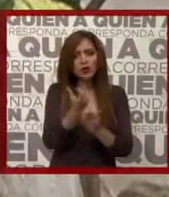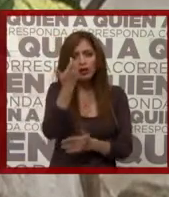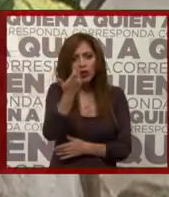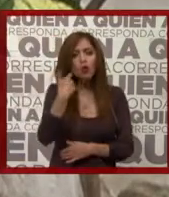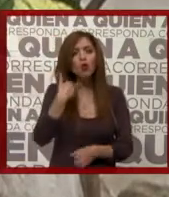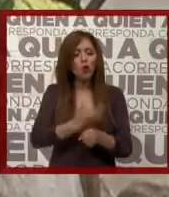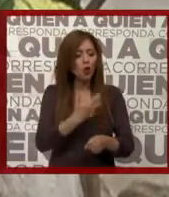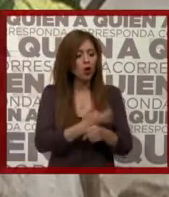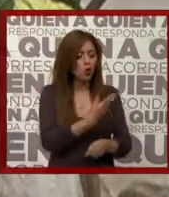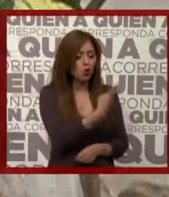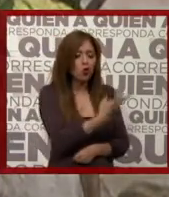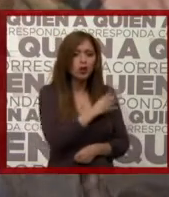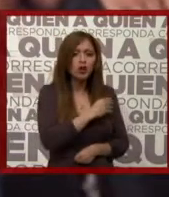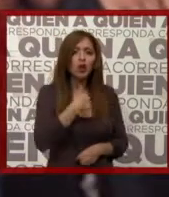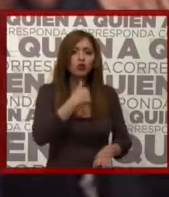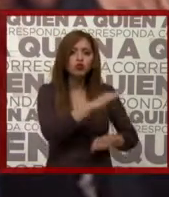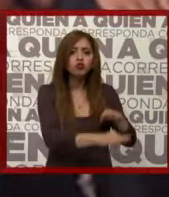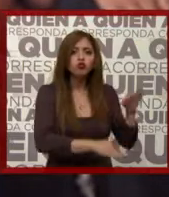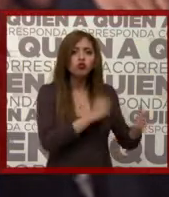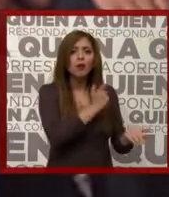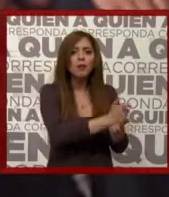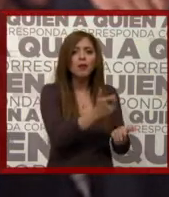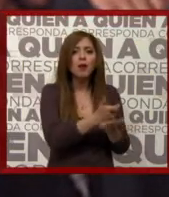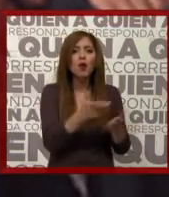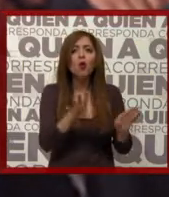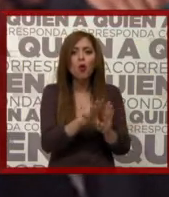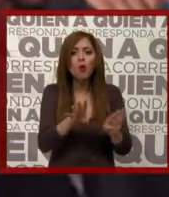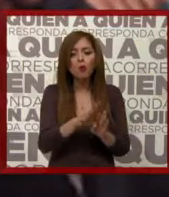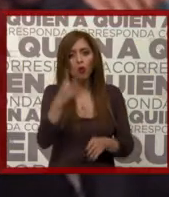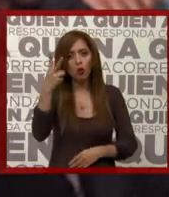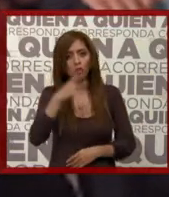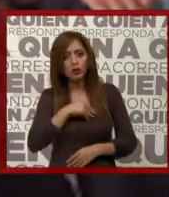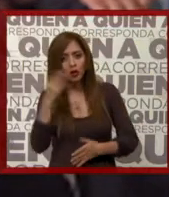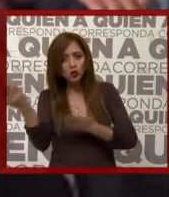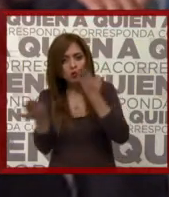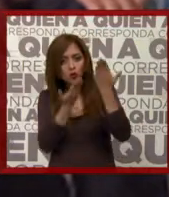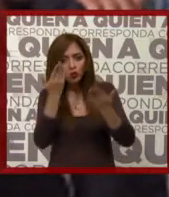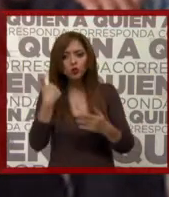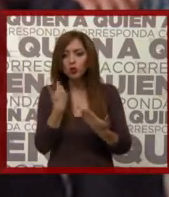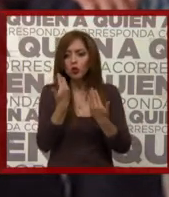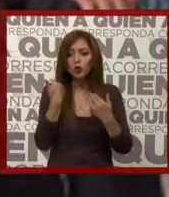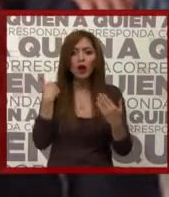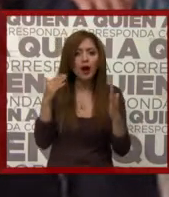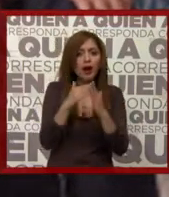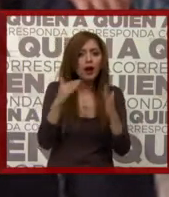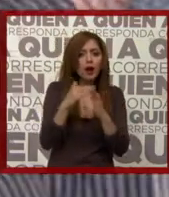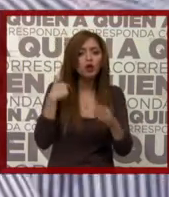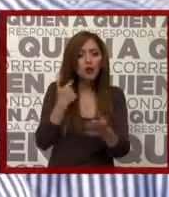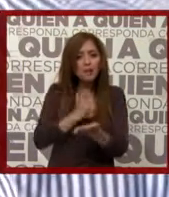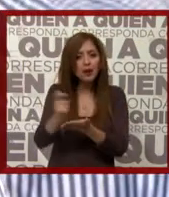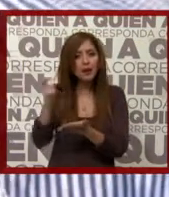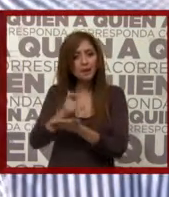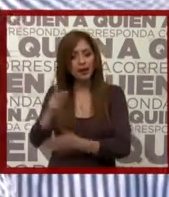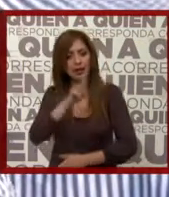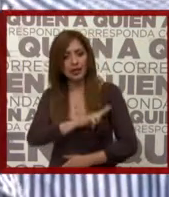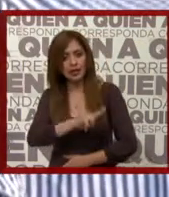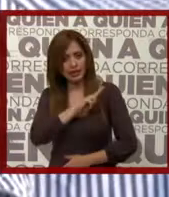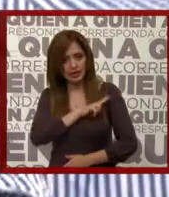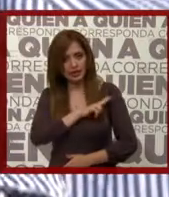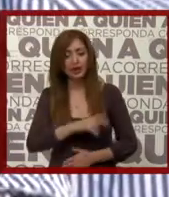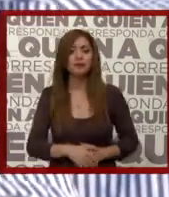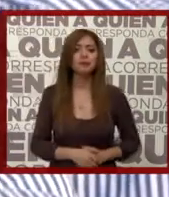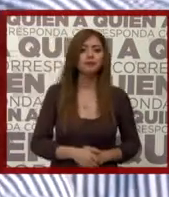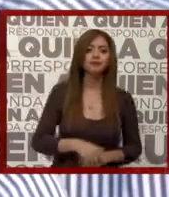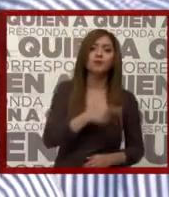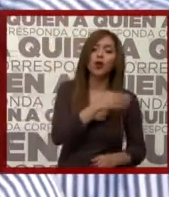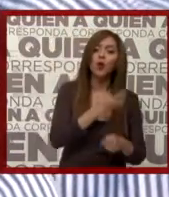tengo 2 hijos para mantener, hay 2 hijos que están estudiando, yo no tengo casa, yo vivo en renta. Su mayor preocupación es el futuro